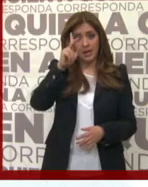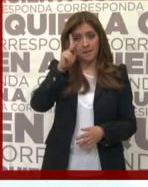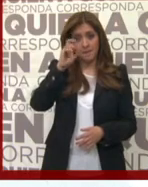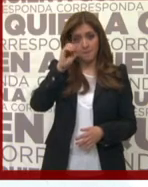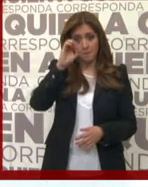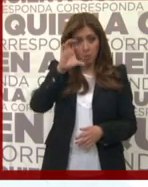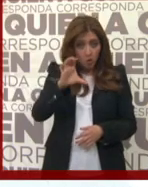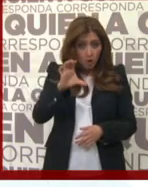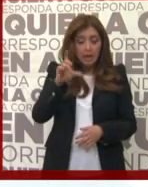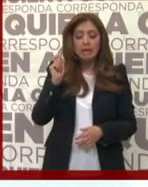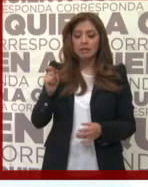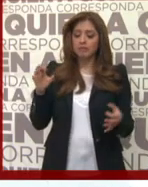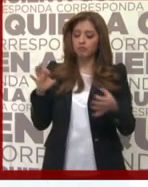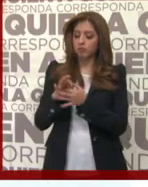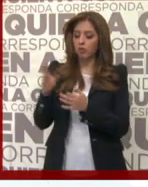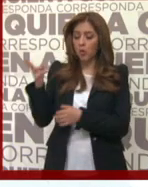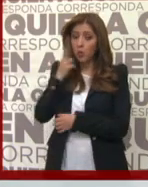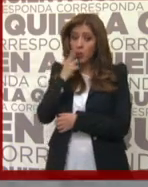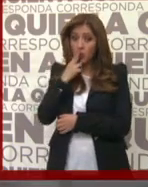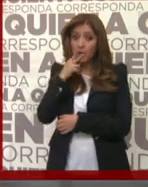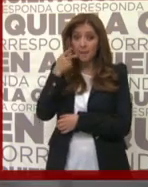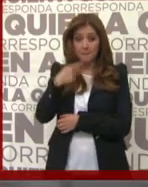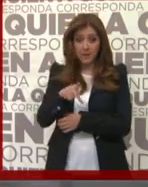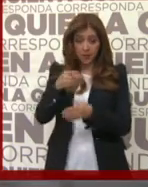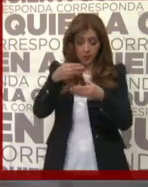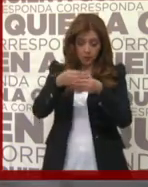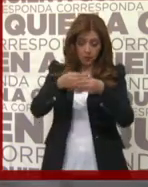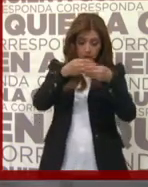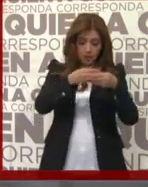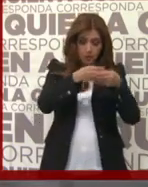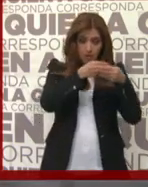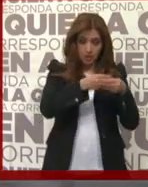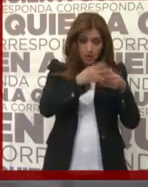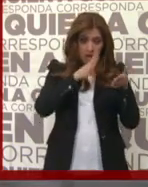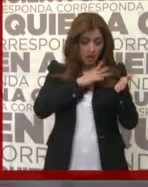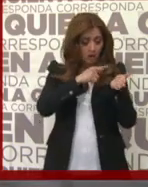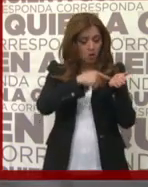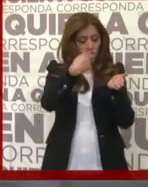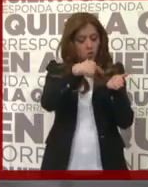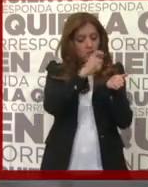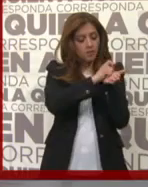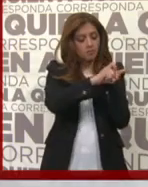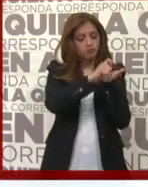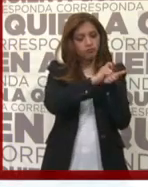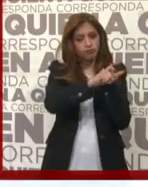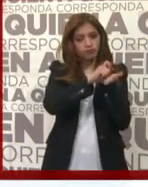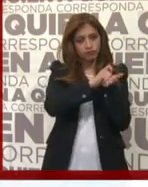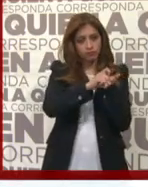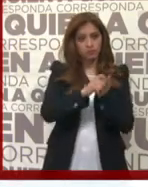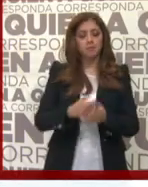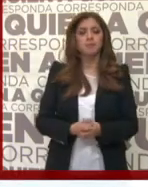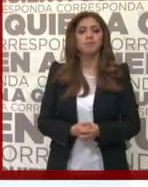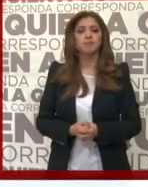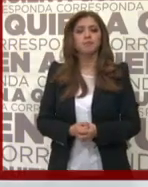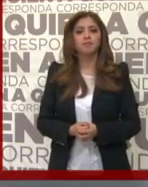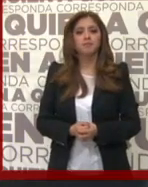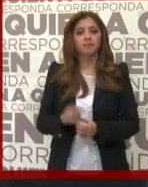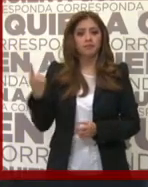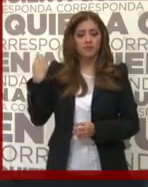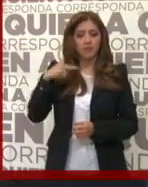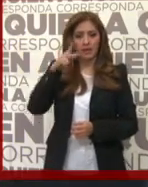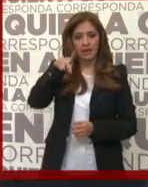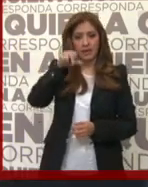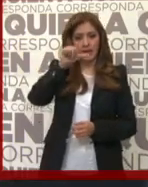algo más bien relacionado con el tabaquismo. Incluso algunas cajetillas de cigarro te exhiben. Te lo mencionan. Y te lo mencionan. Pues Carla esto, González Olvera.